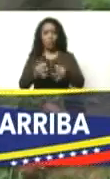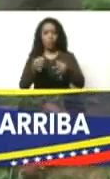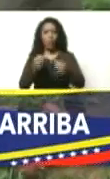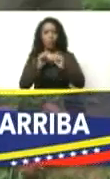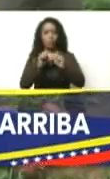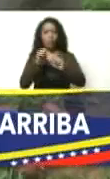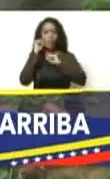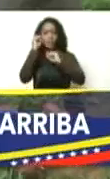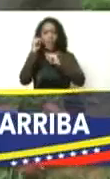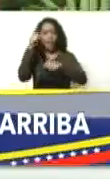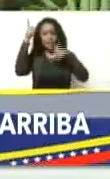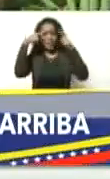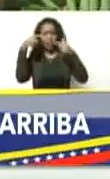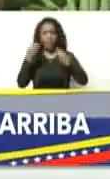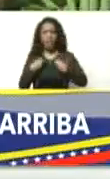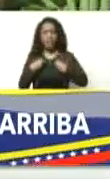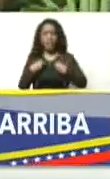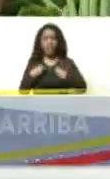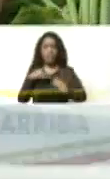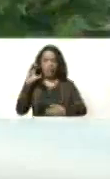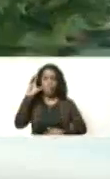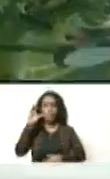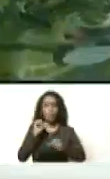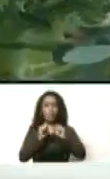venciendo. ¡Chávez vive!